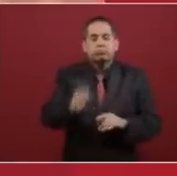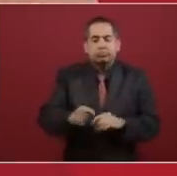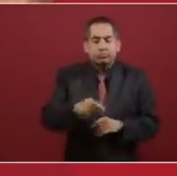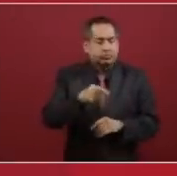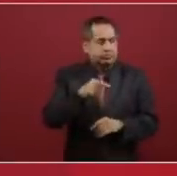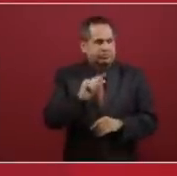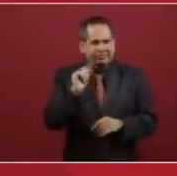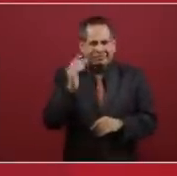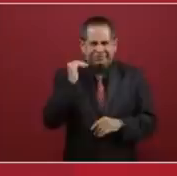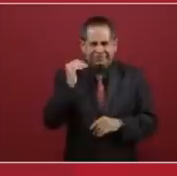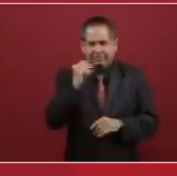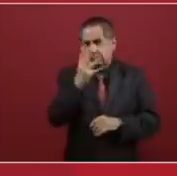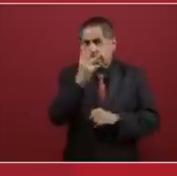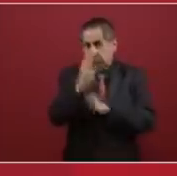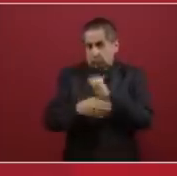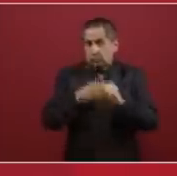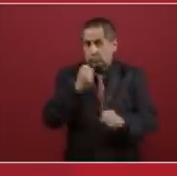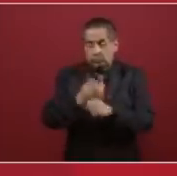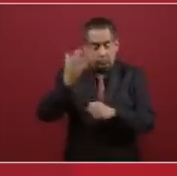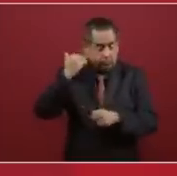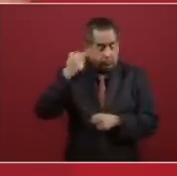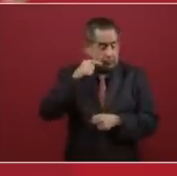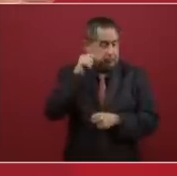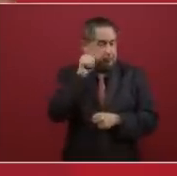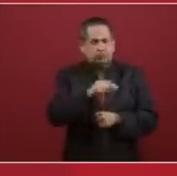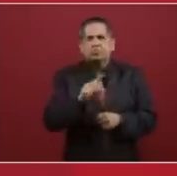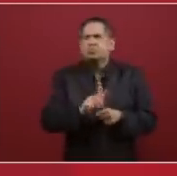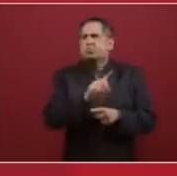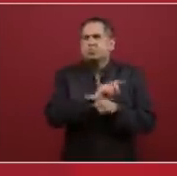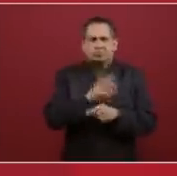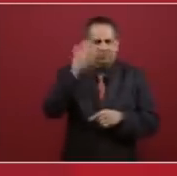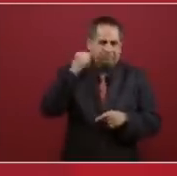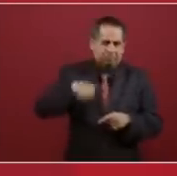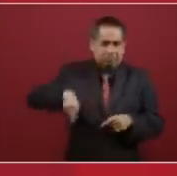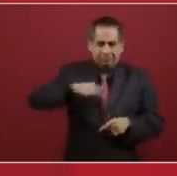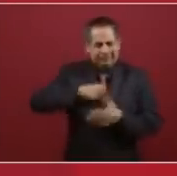hace 4 años, desde la oposición,